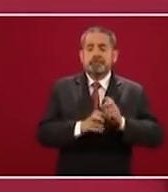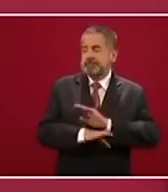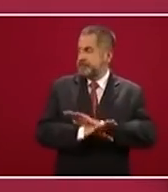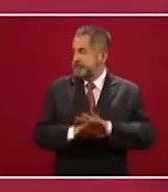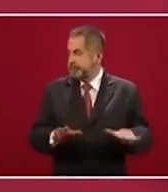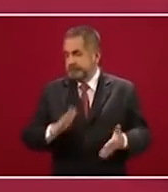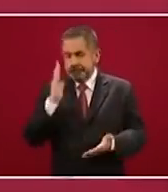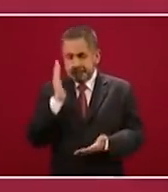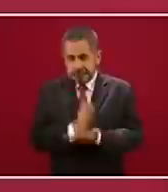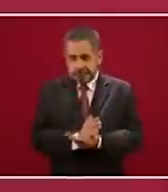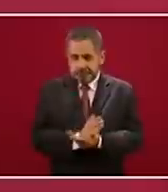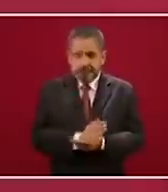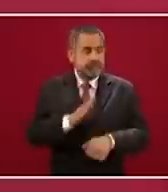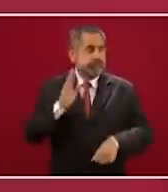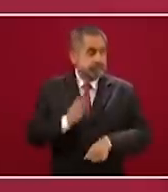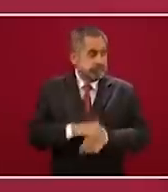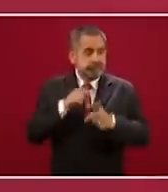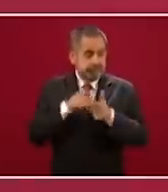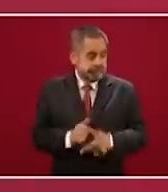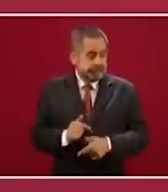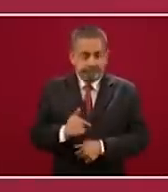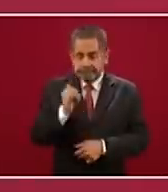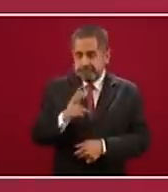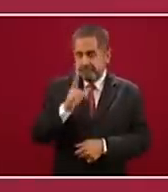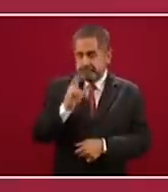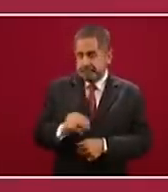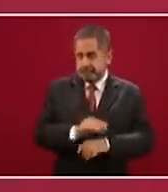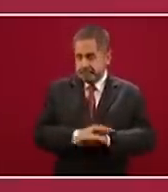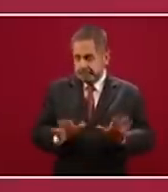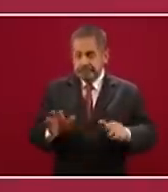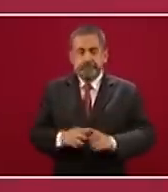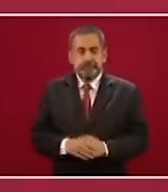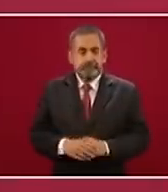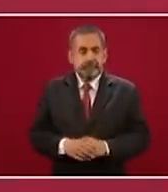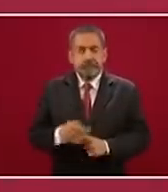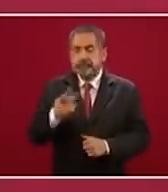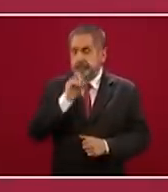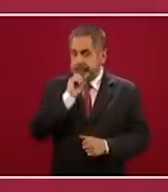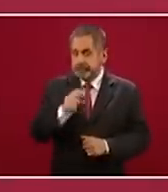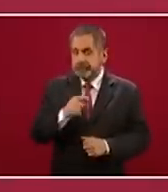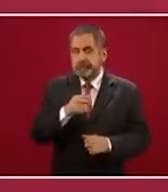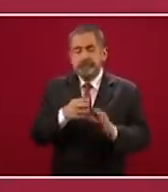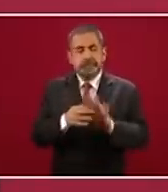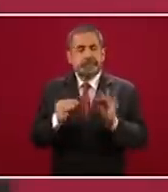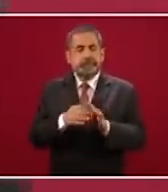de que ya no hay condiciones, pero que además